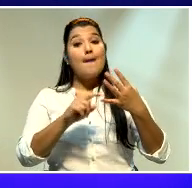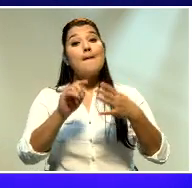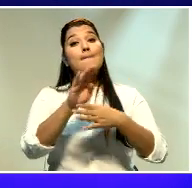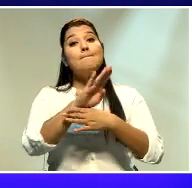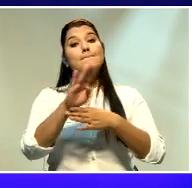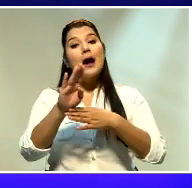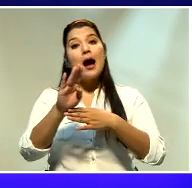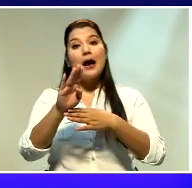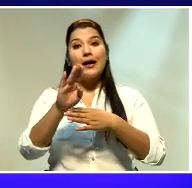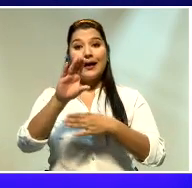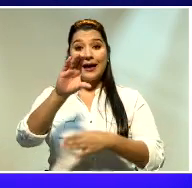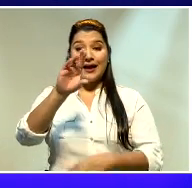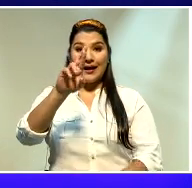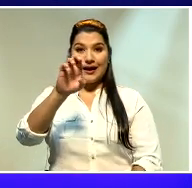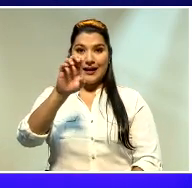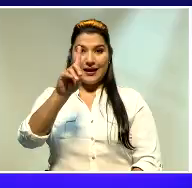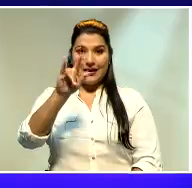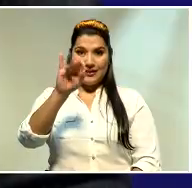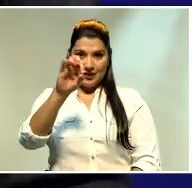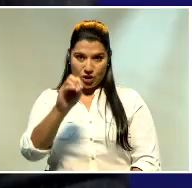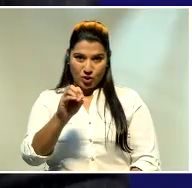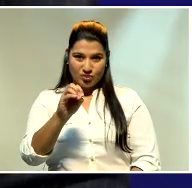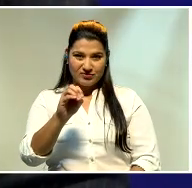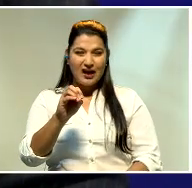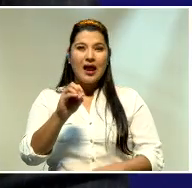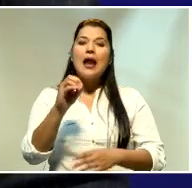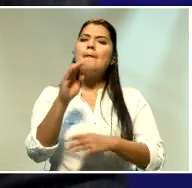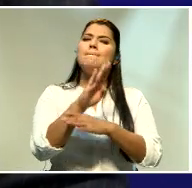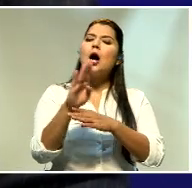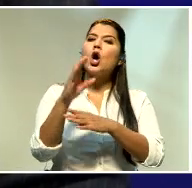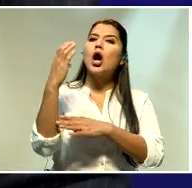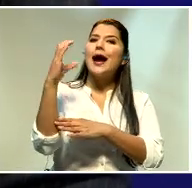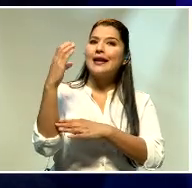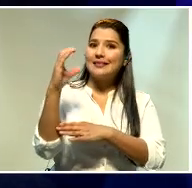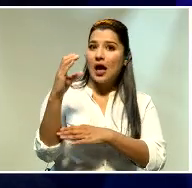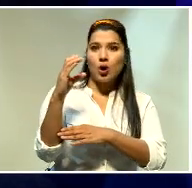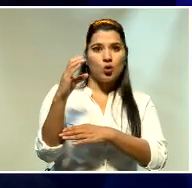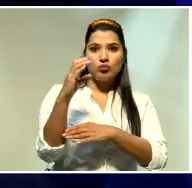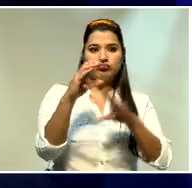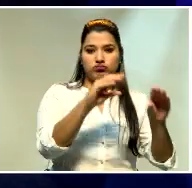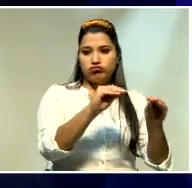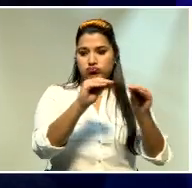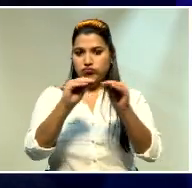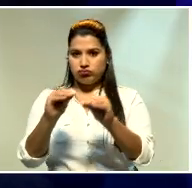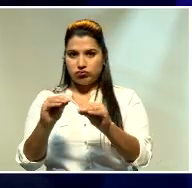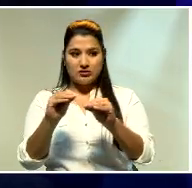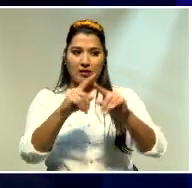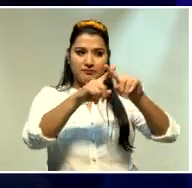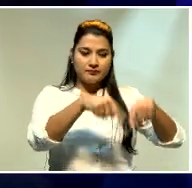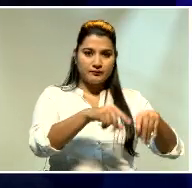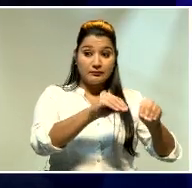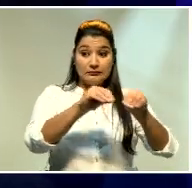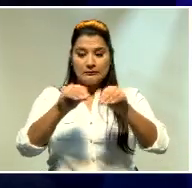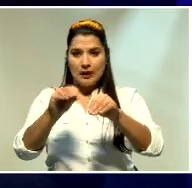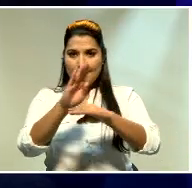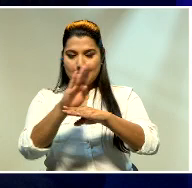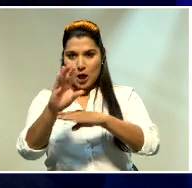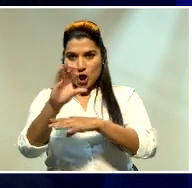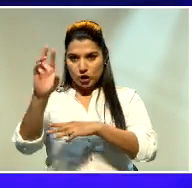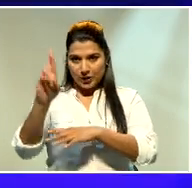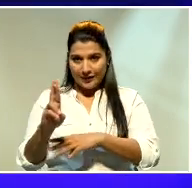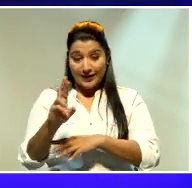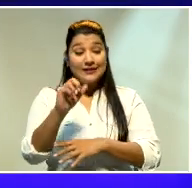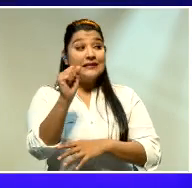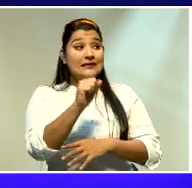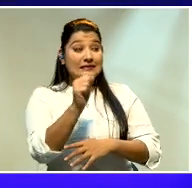se amortizó Bancrédito. Correcto, para el Banco de Costa Rica y también la atención de